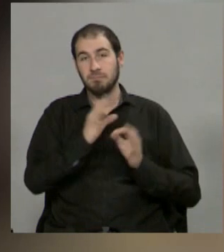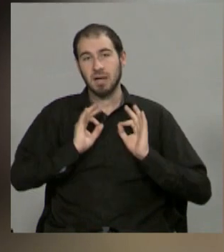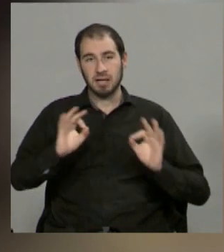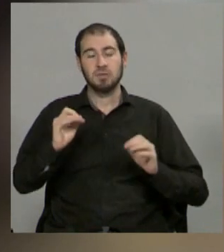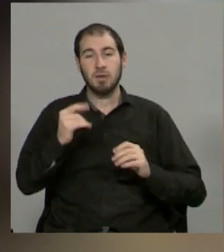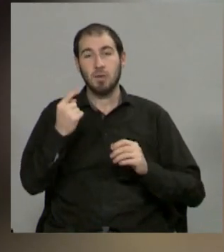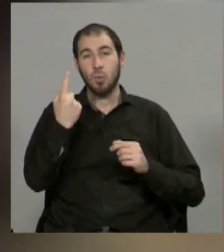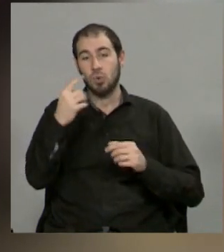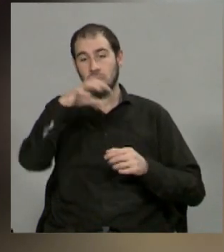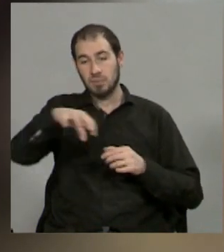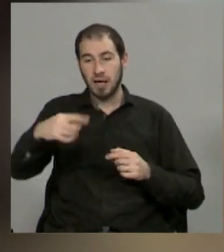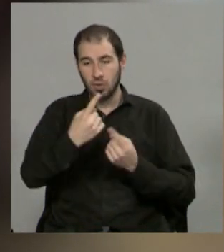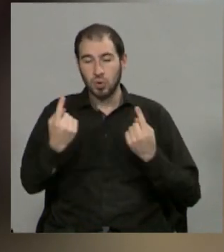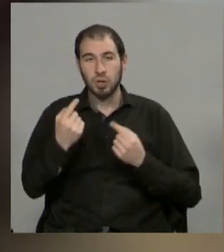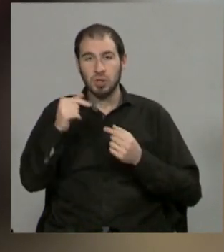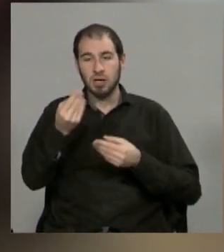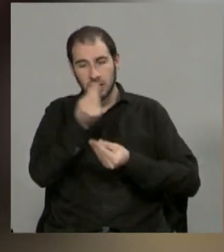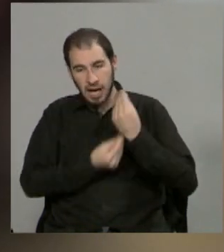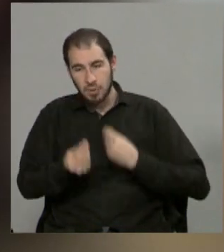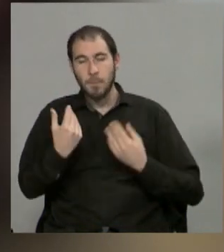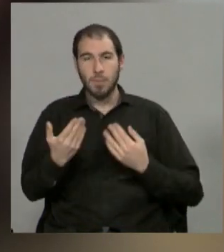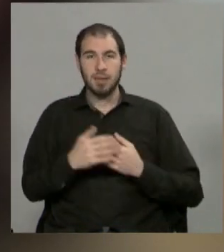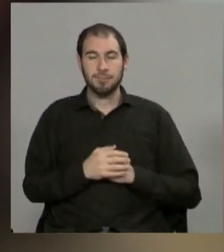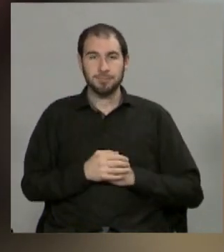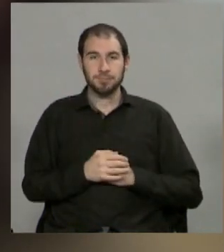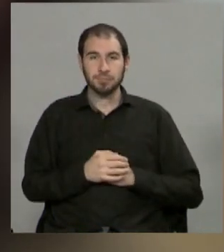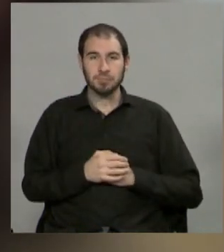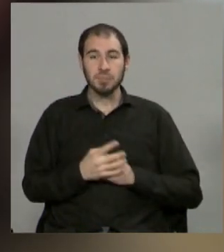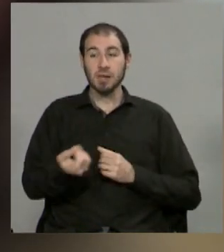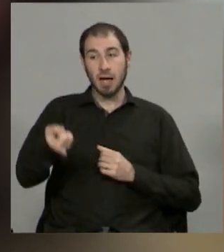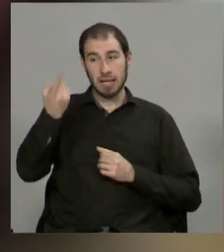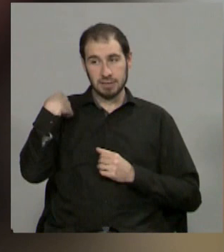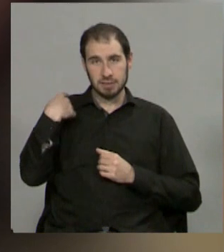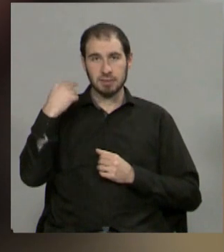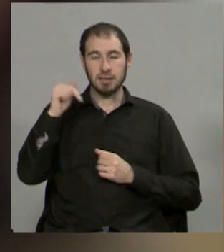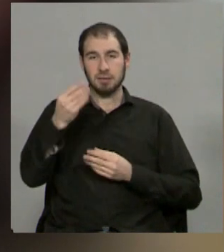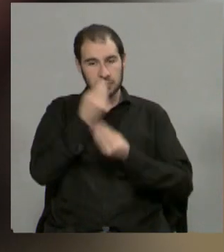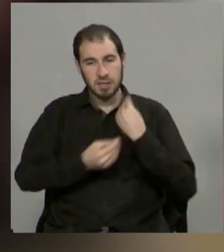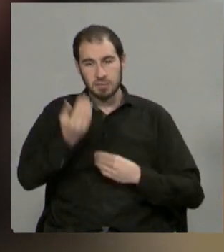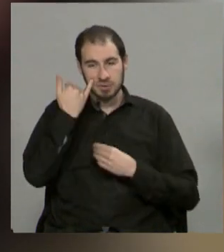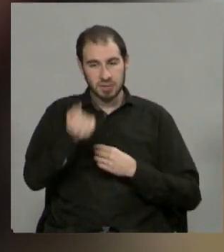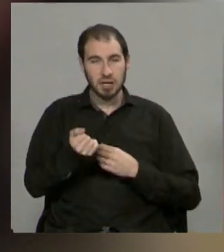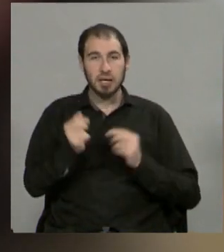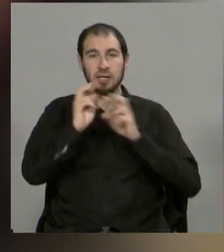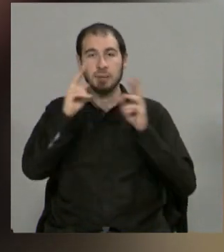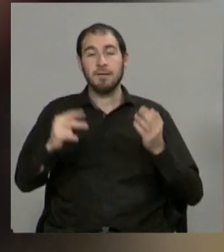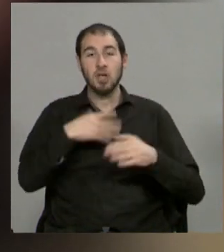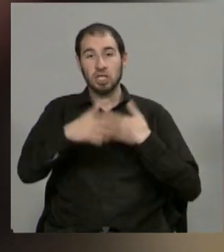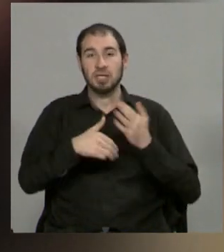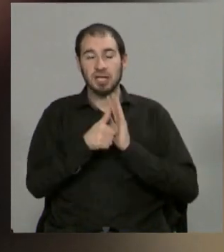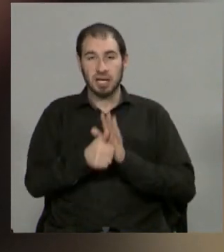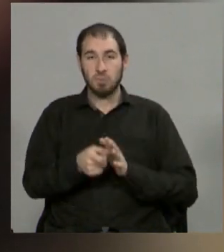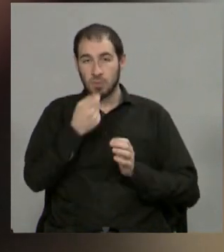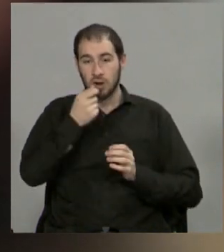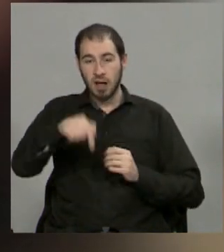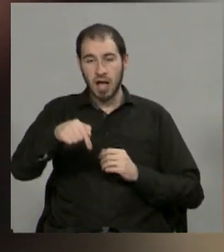por unidad fiscal, para que lo puedan subrogar, es decir, que desde ayer ya está siendo subrogado y los casos de violencia de género, por ejemplo,